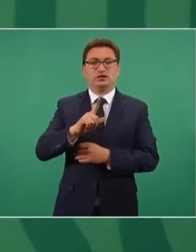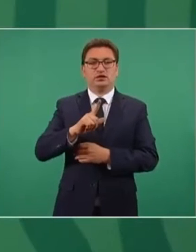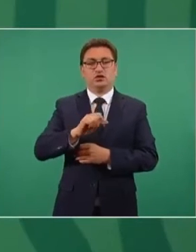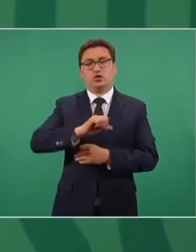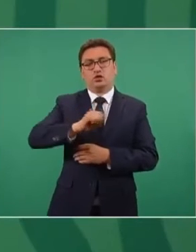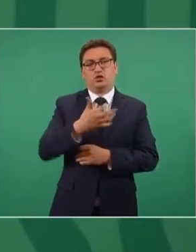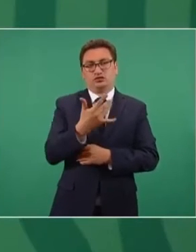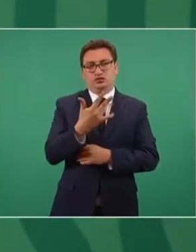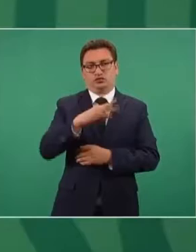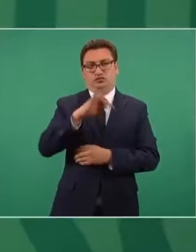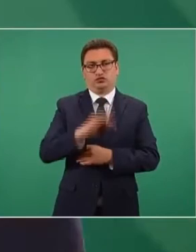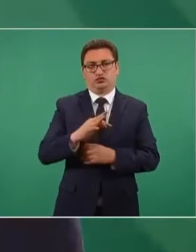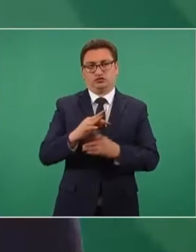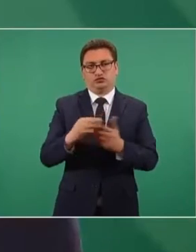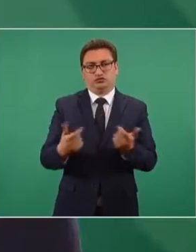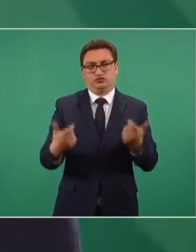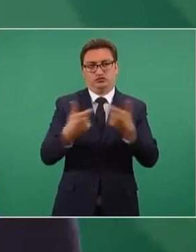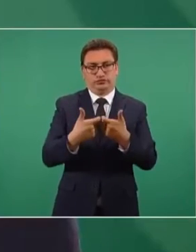otro 50%.